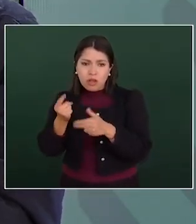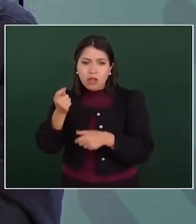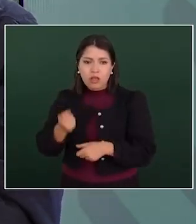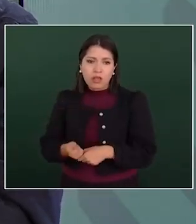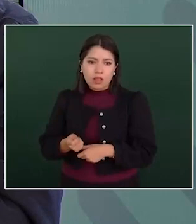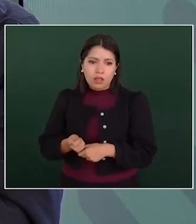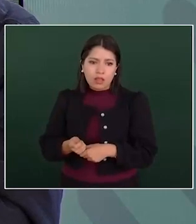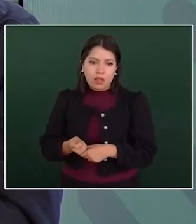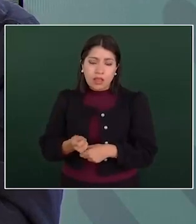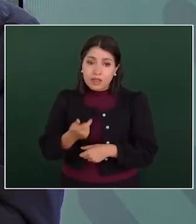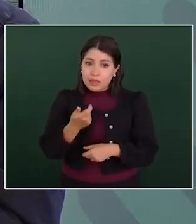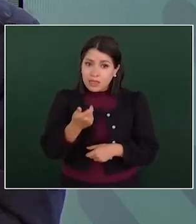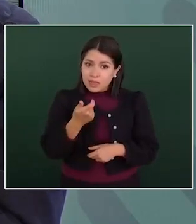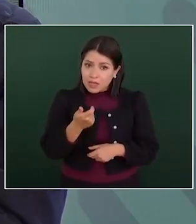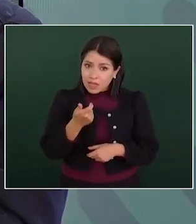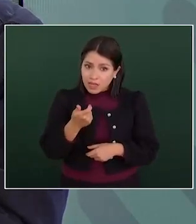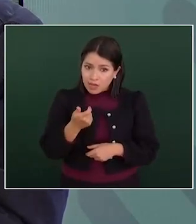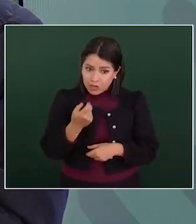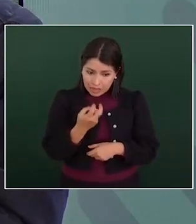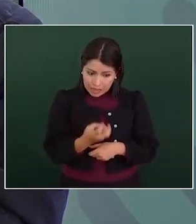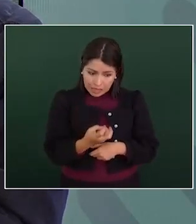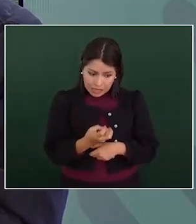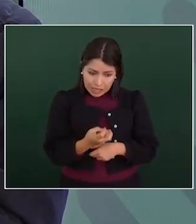los billetes